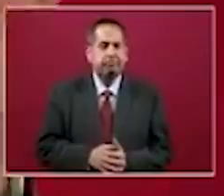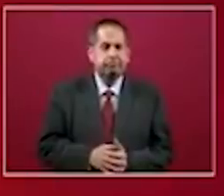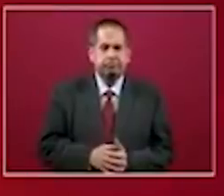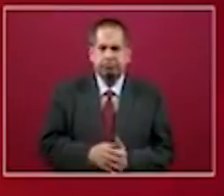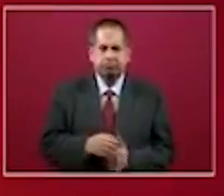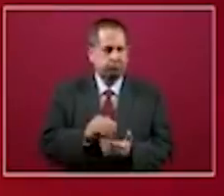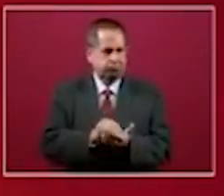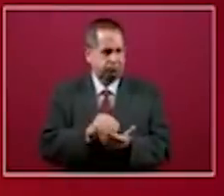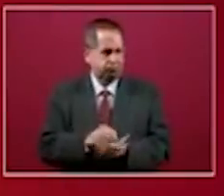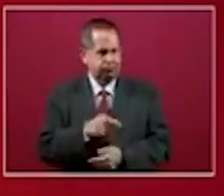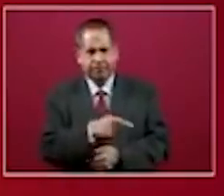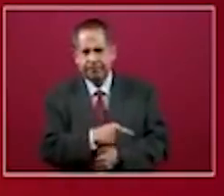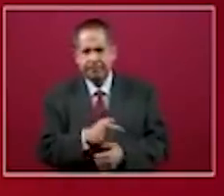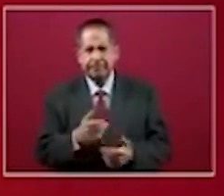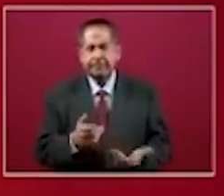se siguió